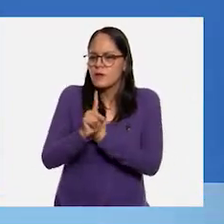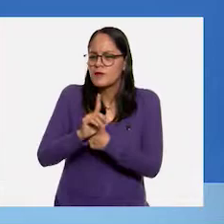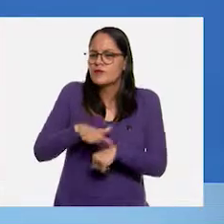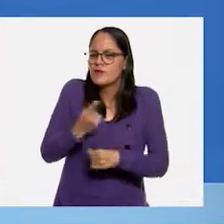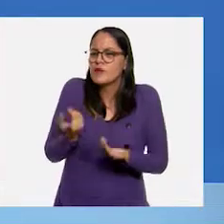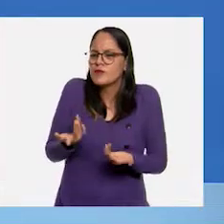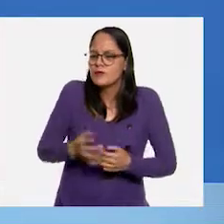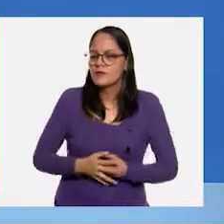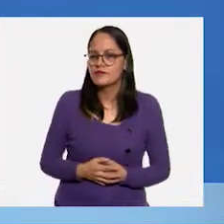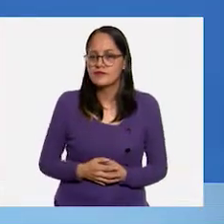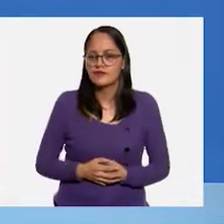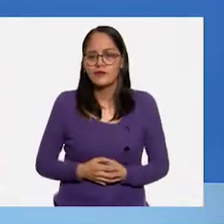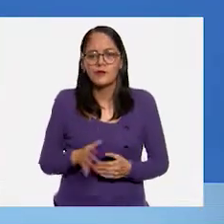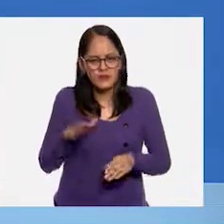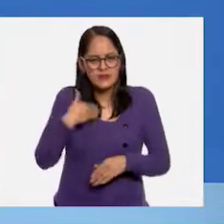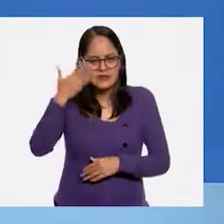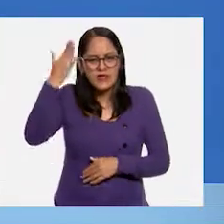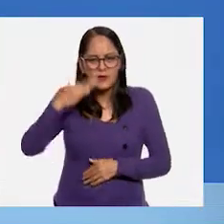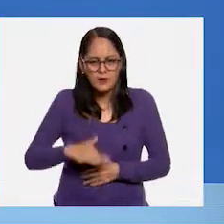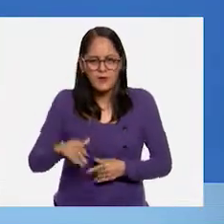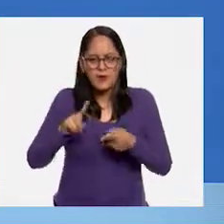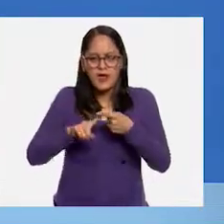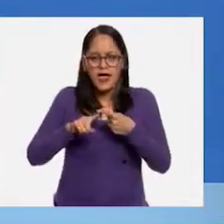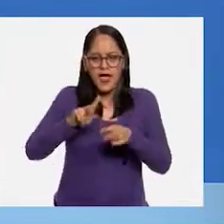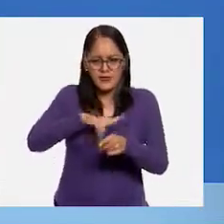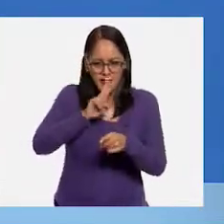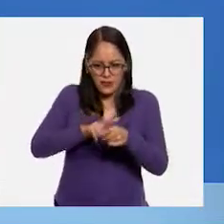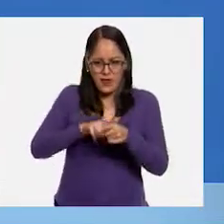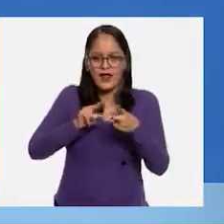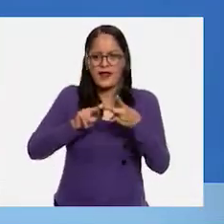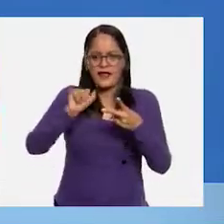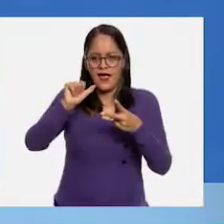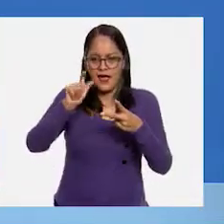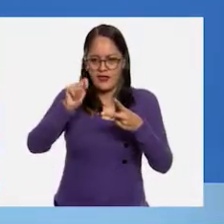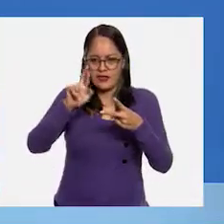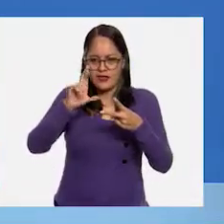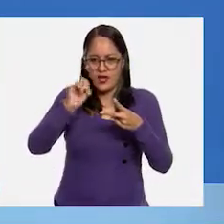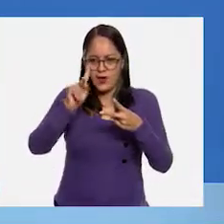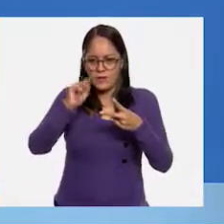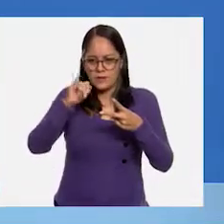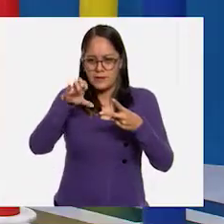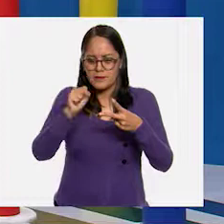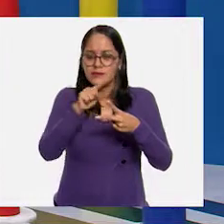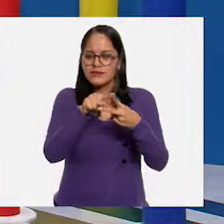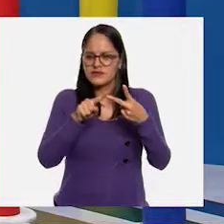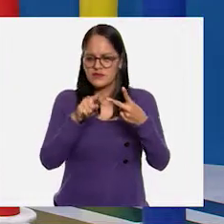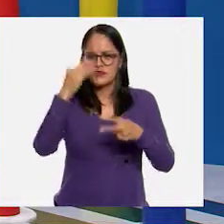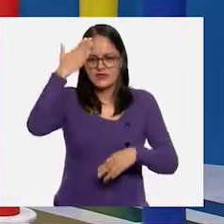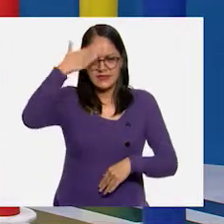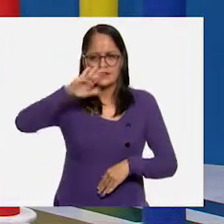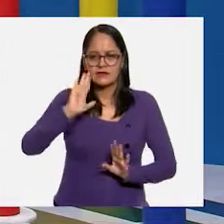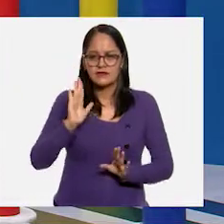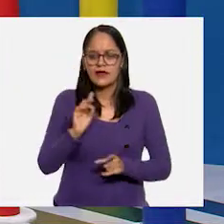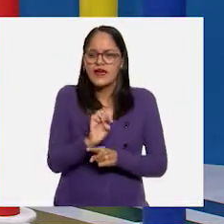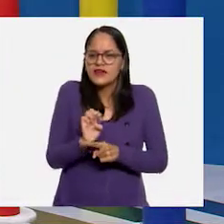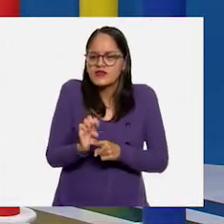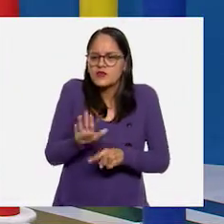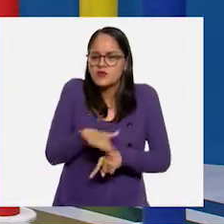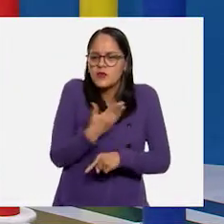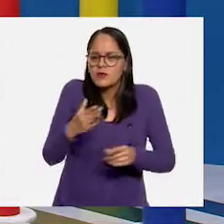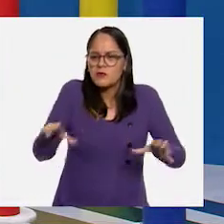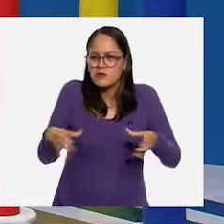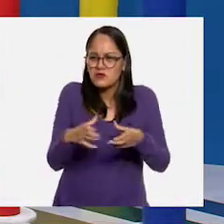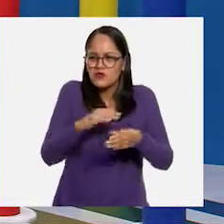naturales y antrópicos extremos, ¿por qué la población sigue siendo vulnerable? Ok. Volvamos a